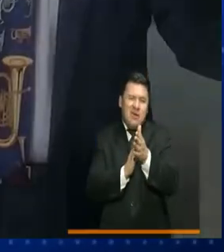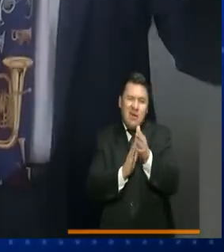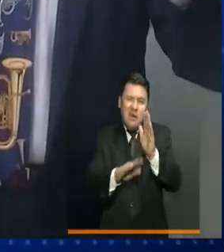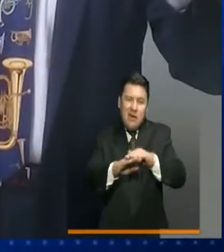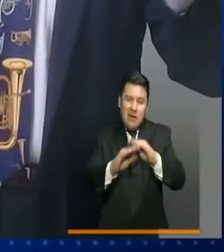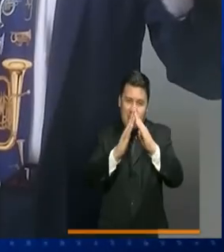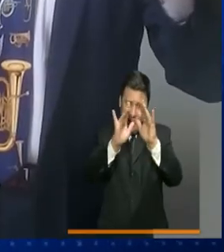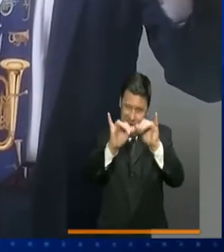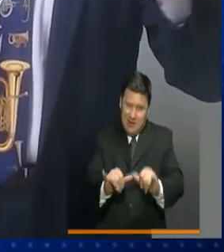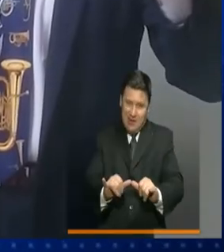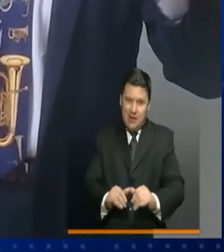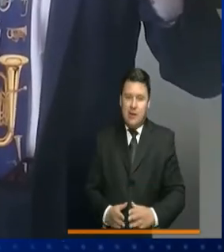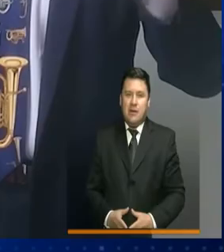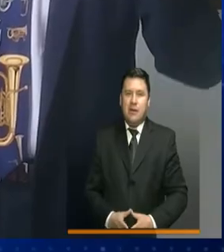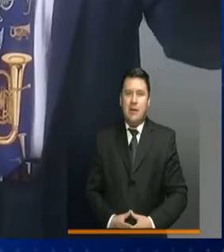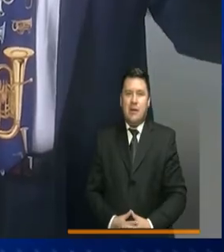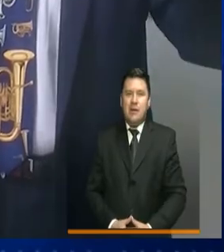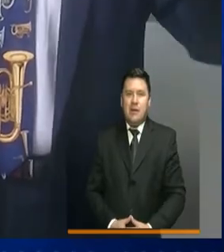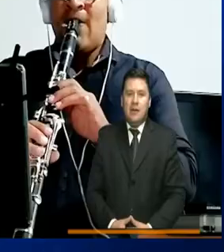casa.